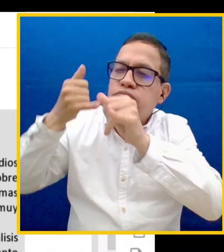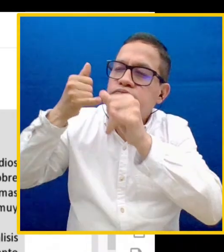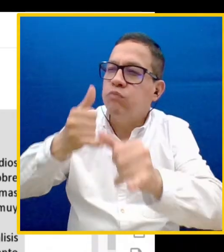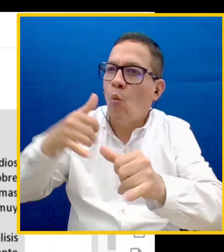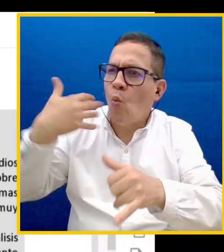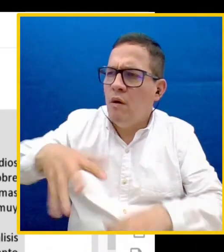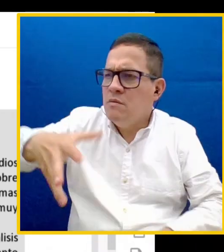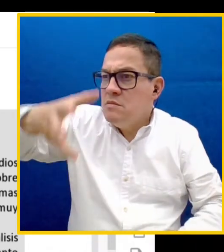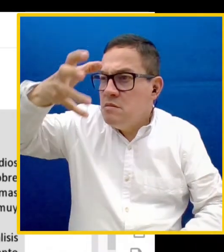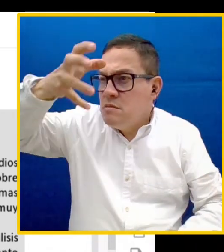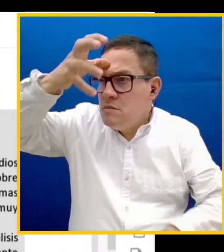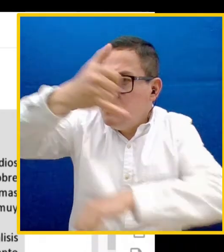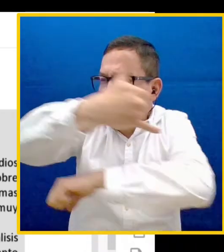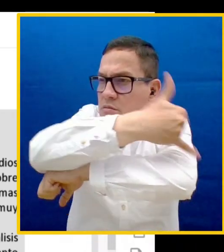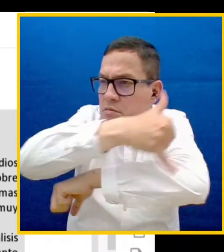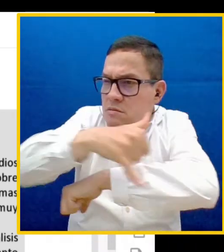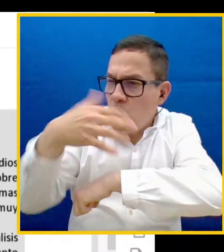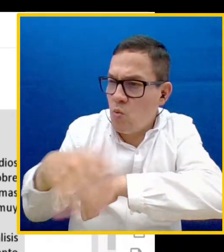muy experimentados.